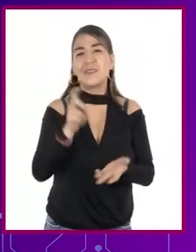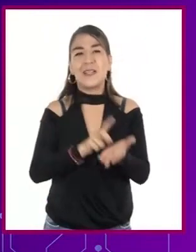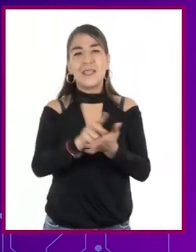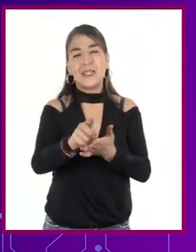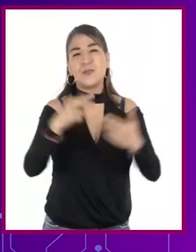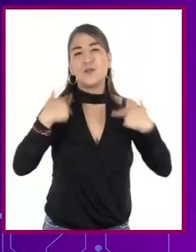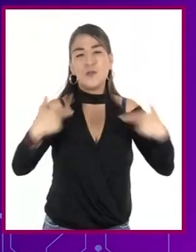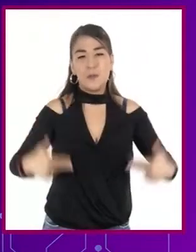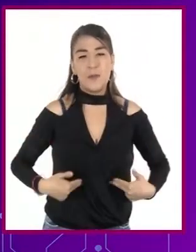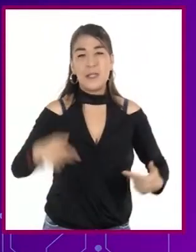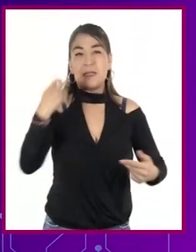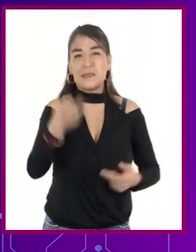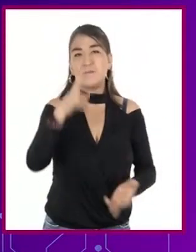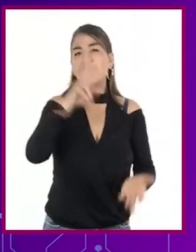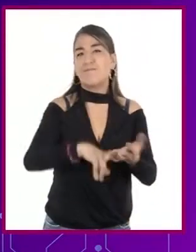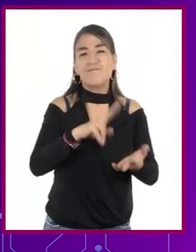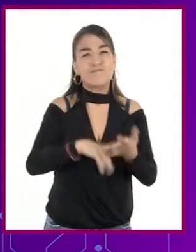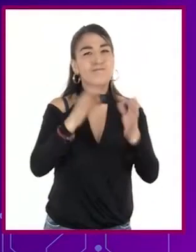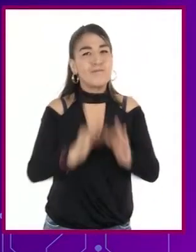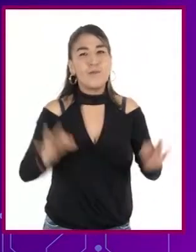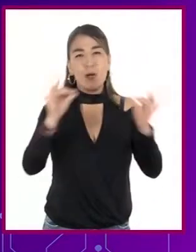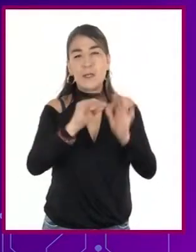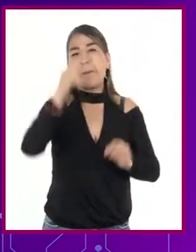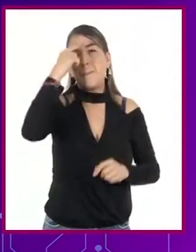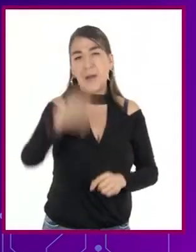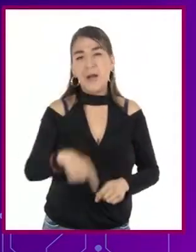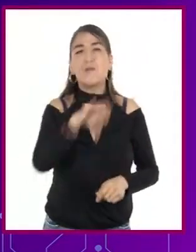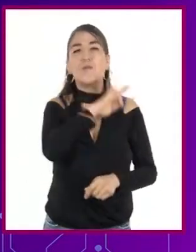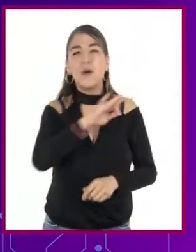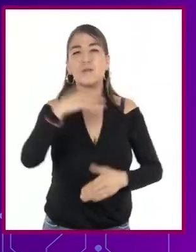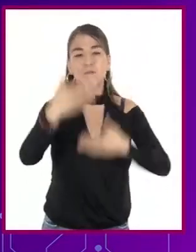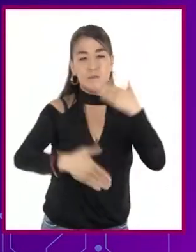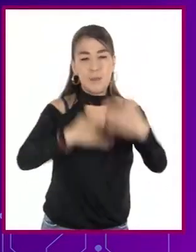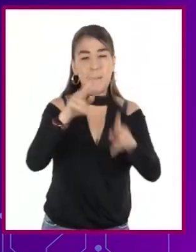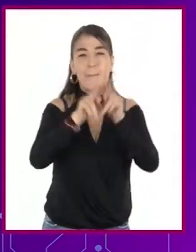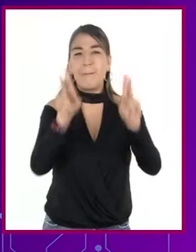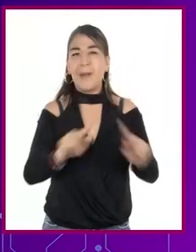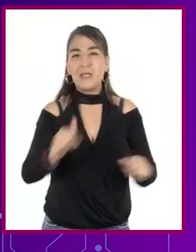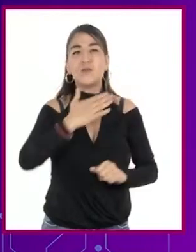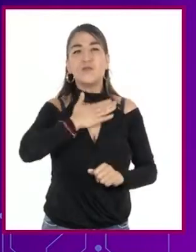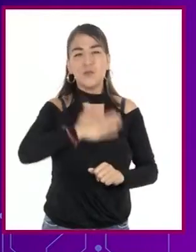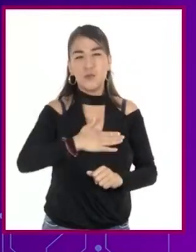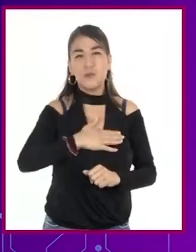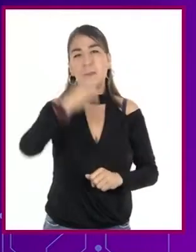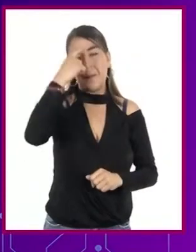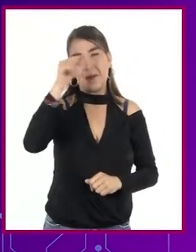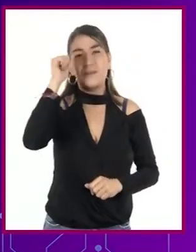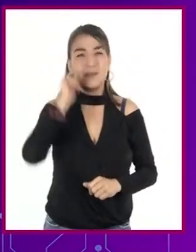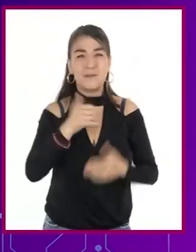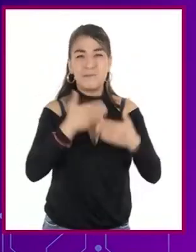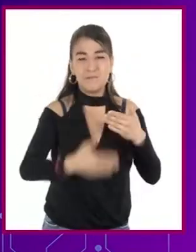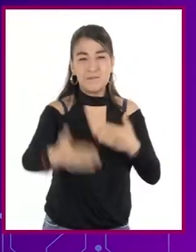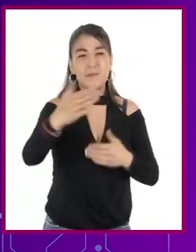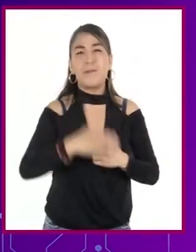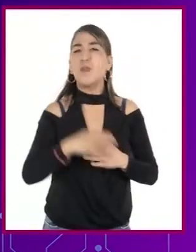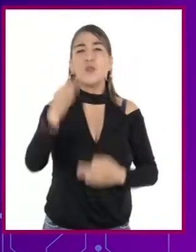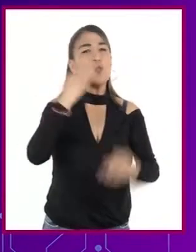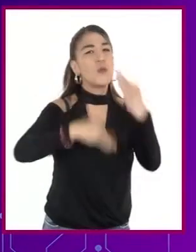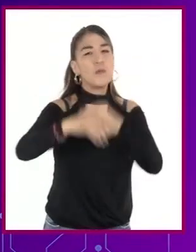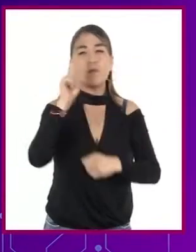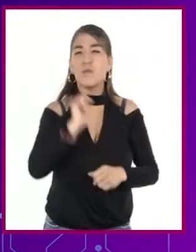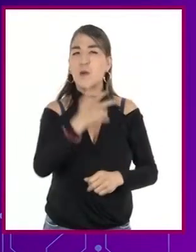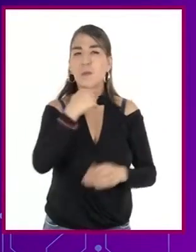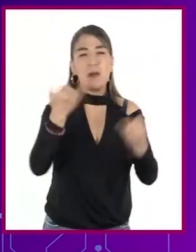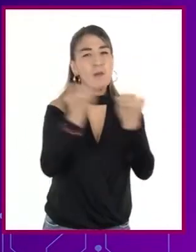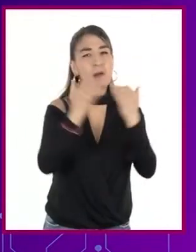humanos. Estas valiosas herramientas nos permiten construir una paz justa y estable. Son iguales para todos